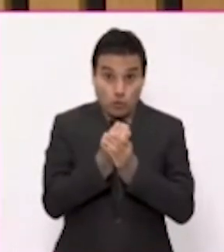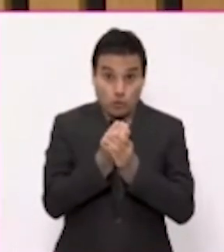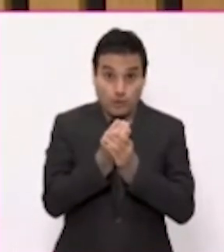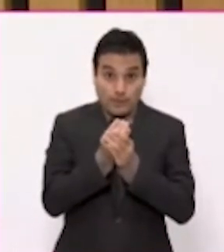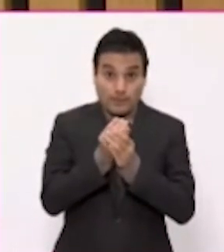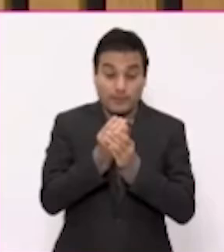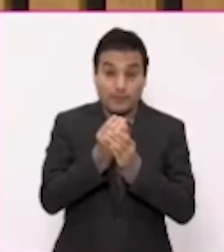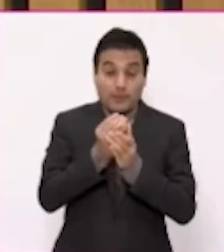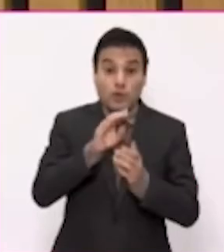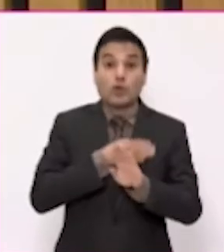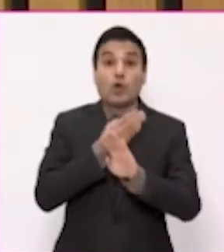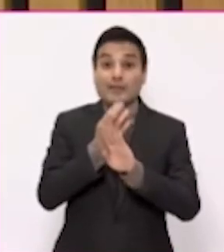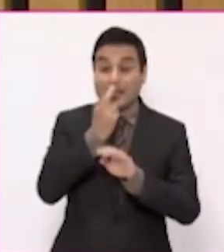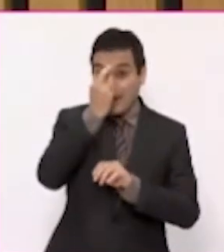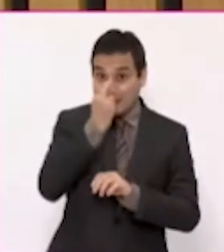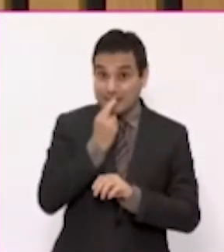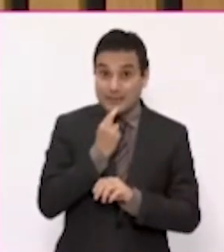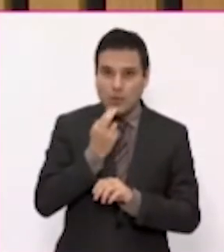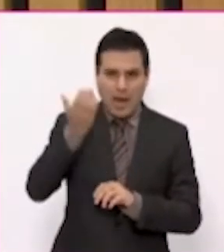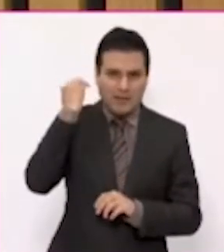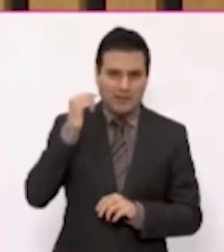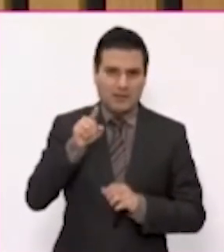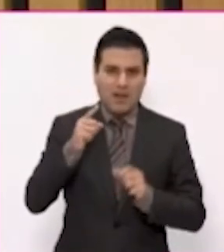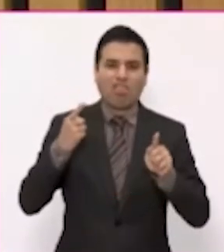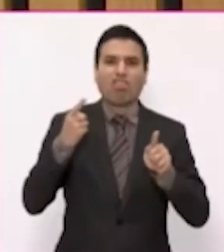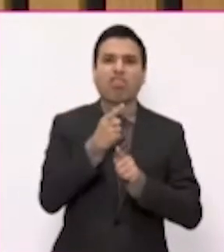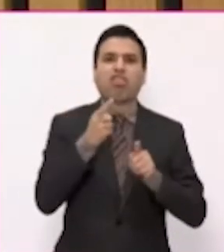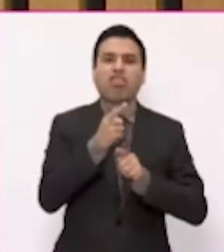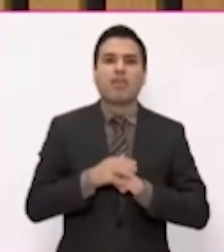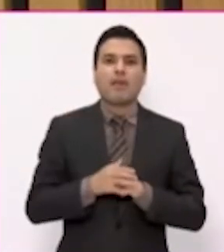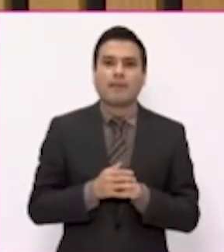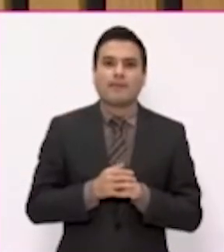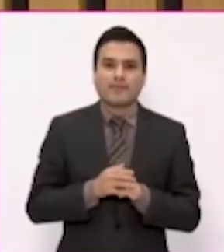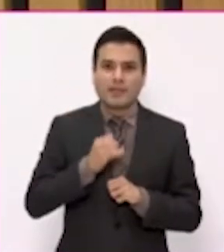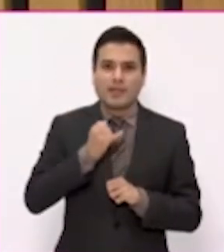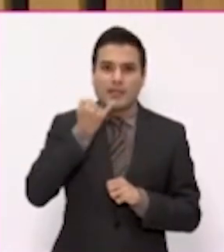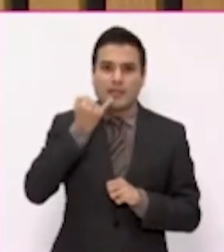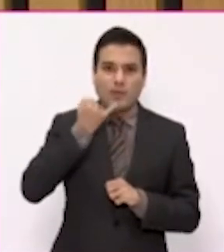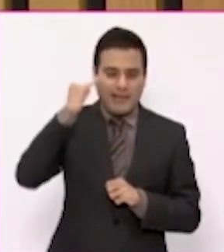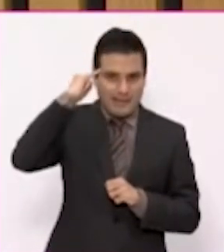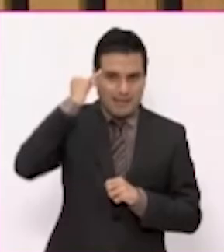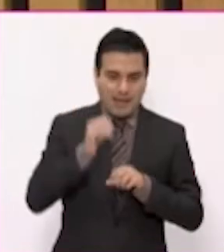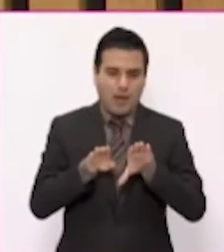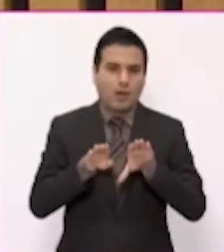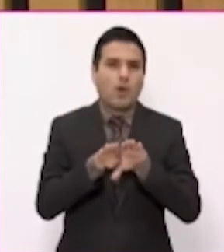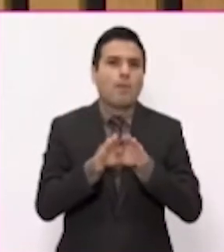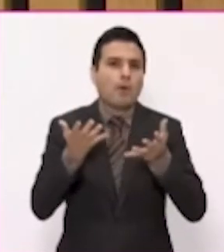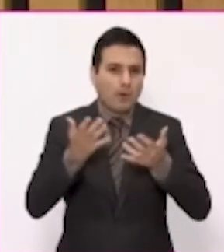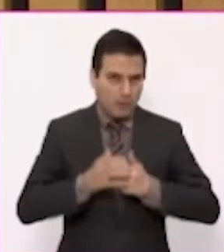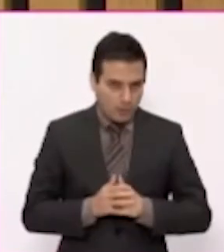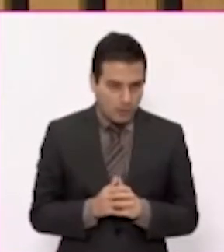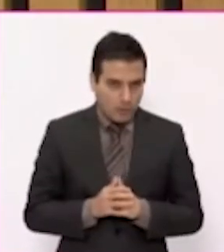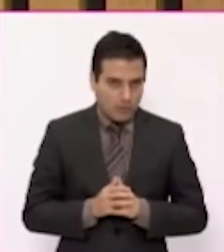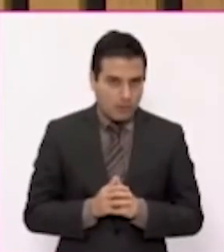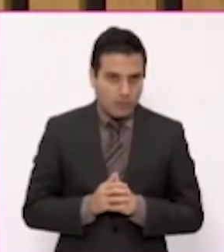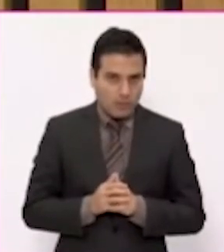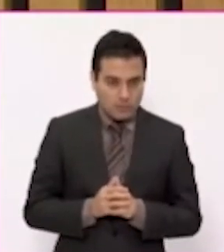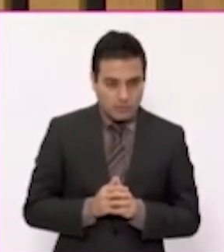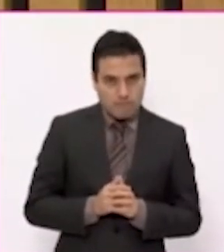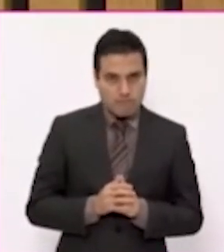racismo por sus expresiones infames contra quienes hablan una lengua indígena y hablan mal el español.